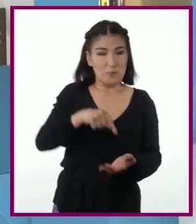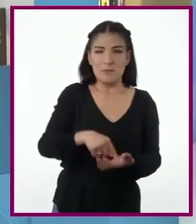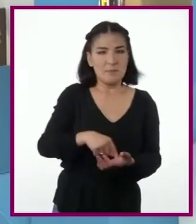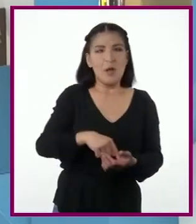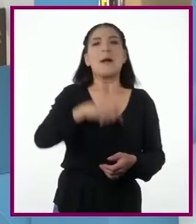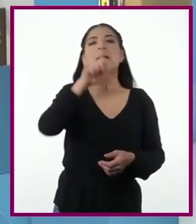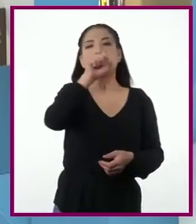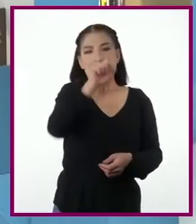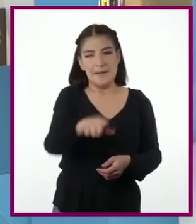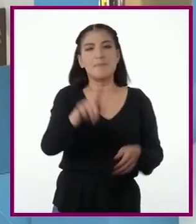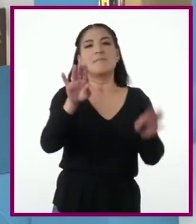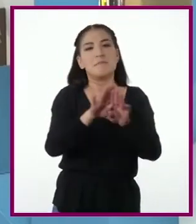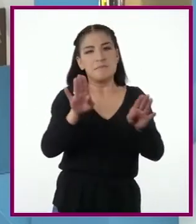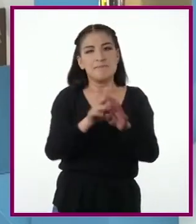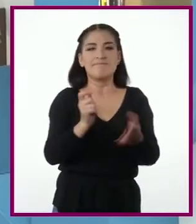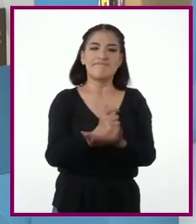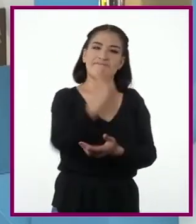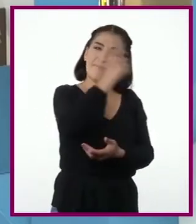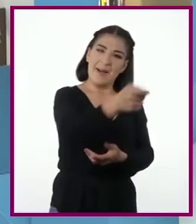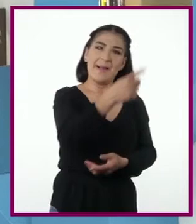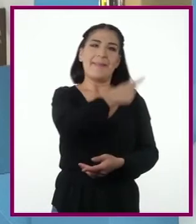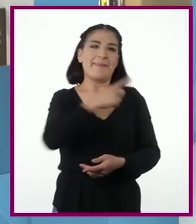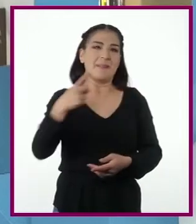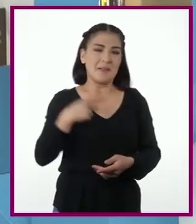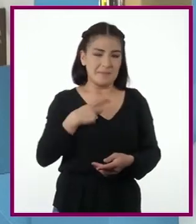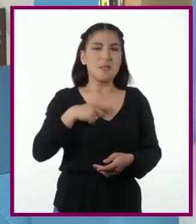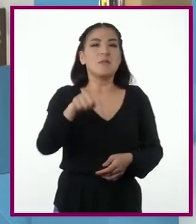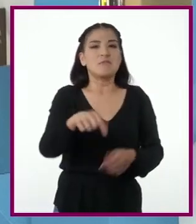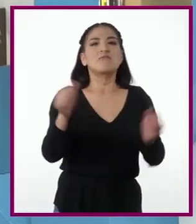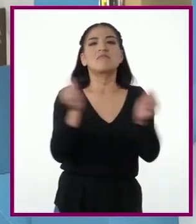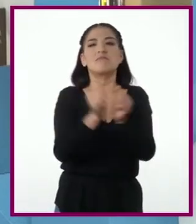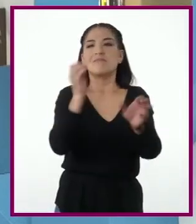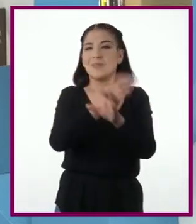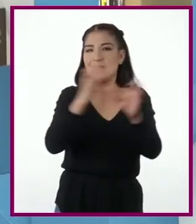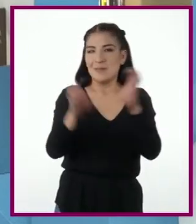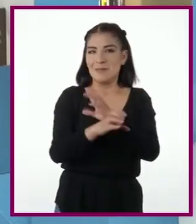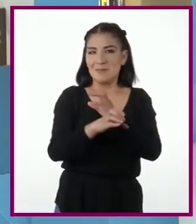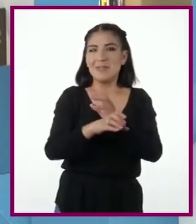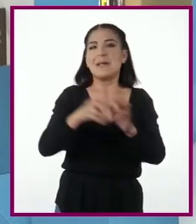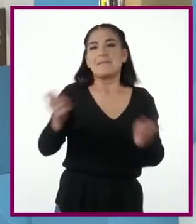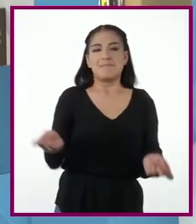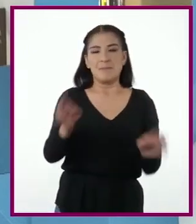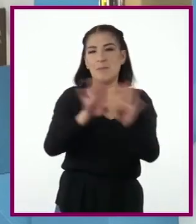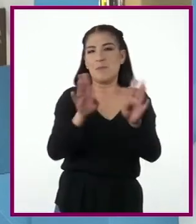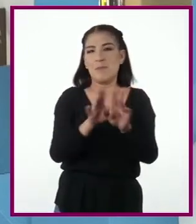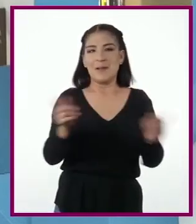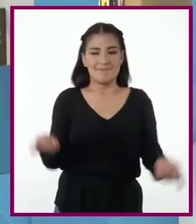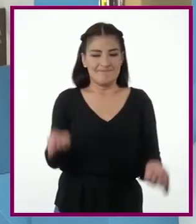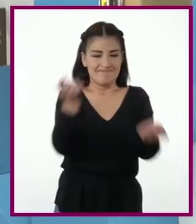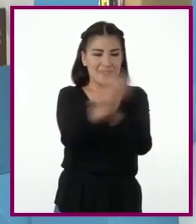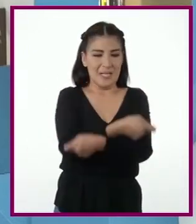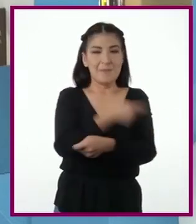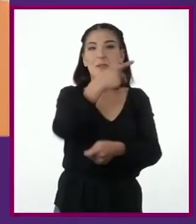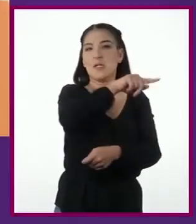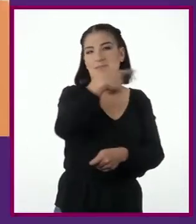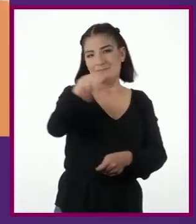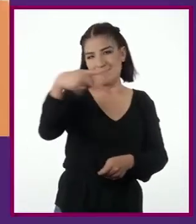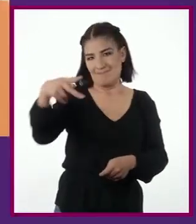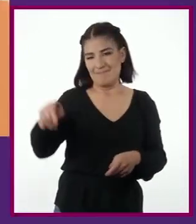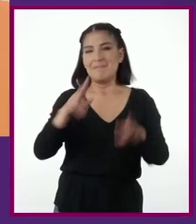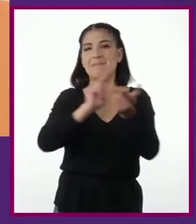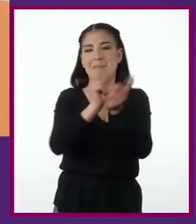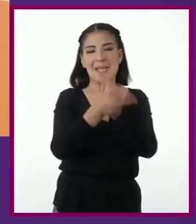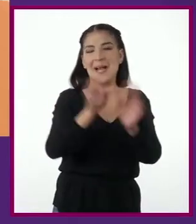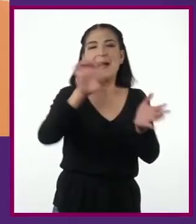que debían pagar su deuda con productos que adquirían a través del comercio con sus vecinos.